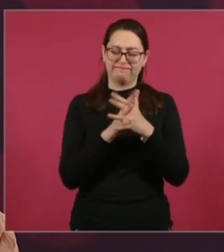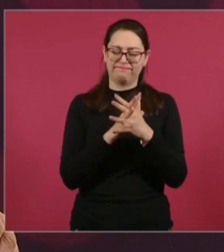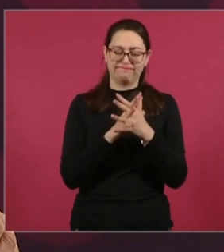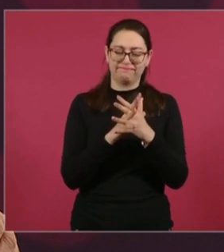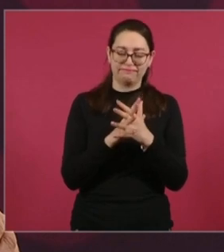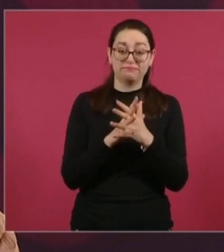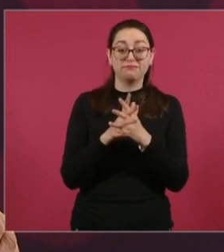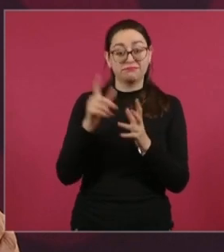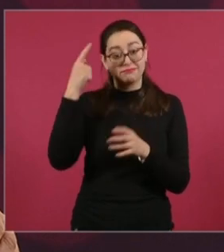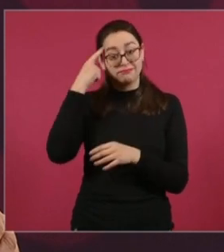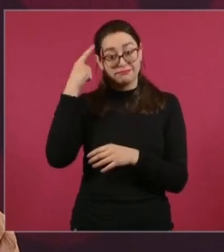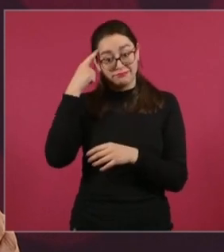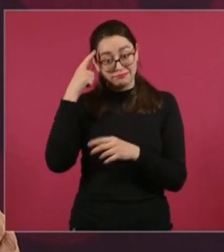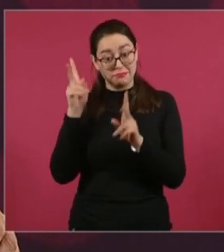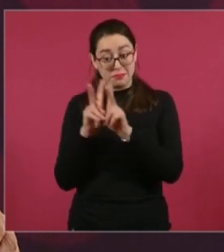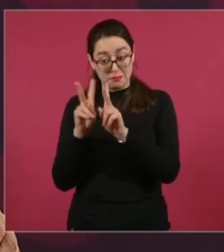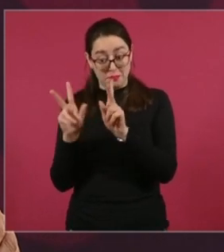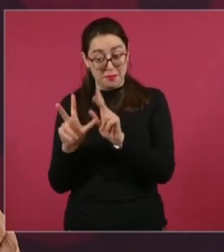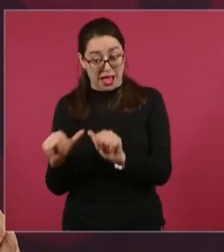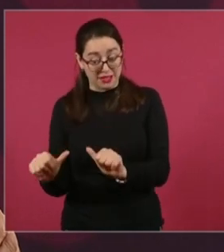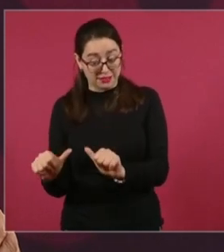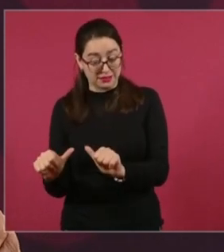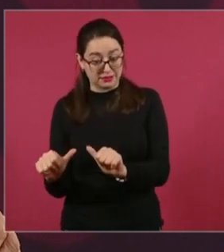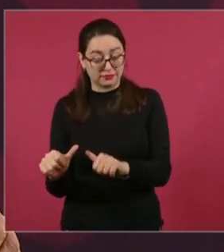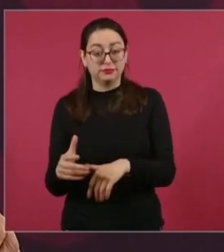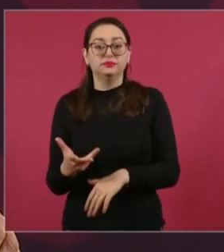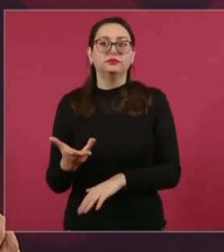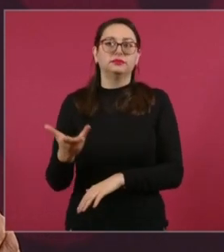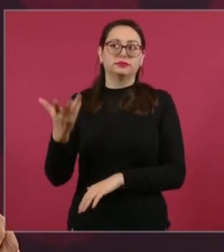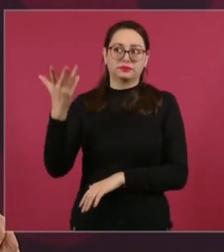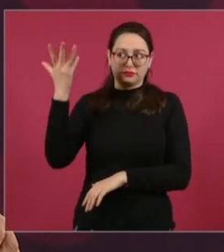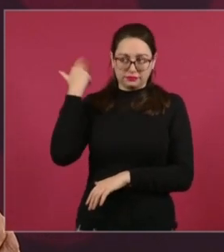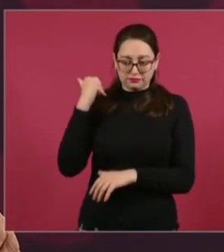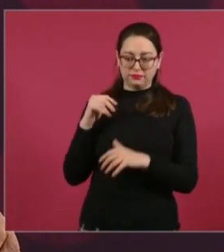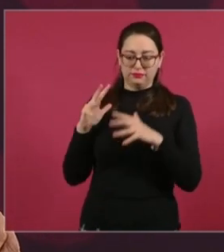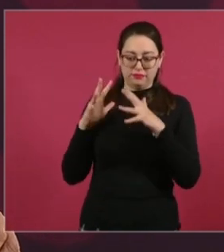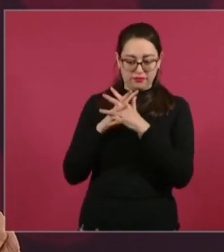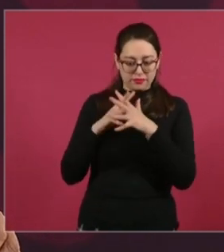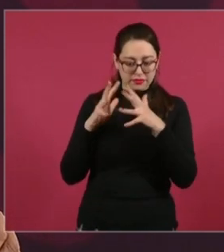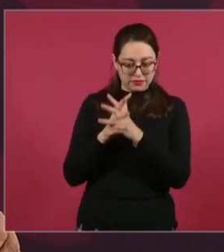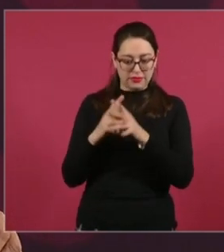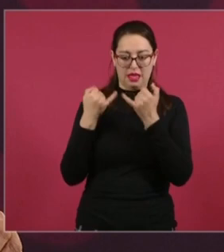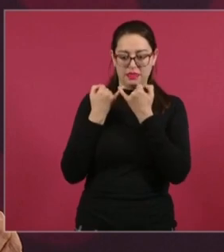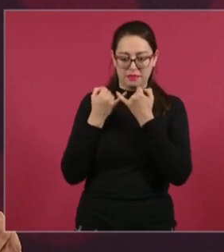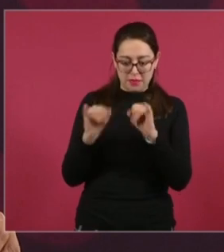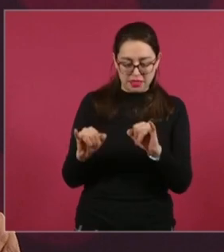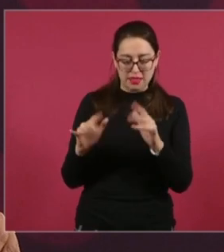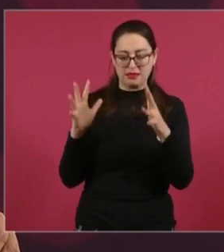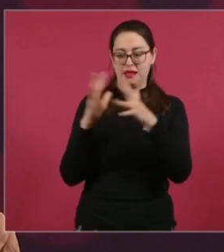igual que la independencia, igual que la reforma, igual que la revolución